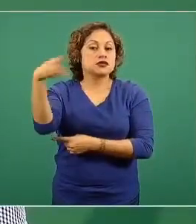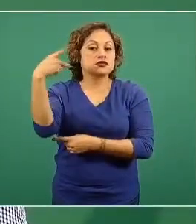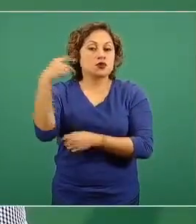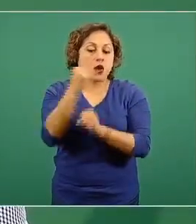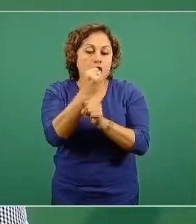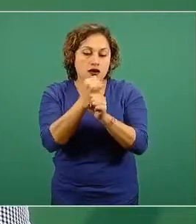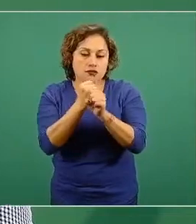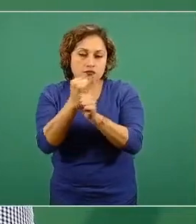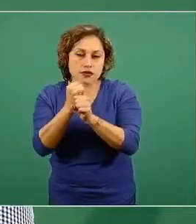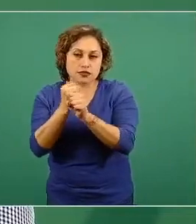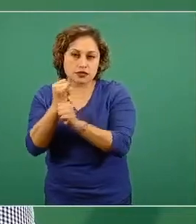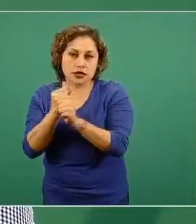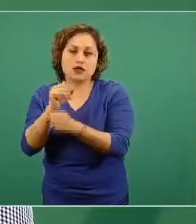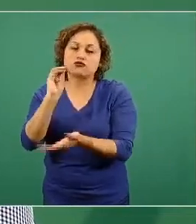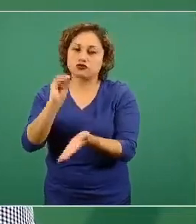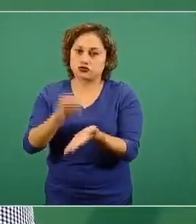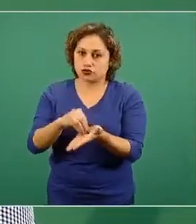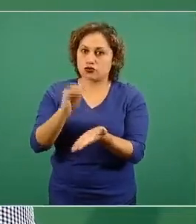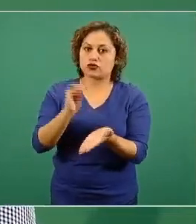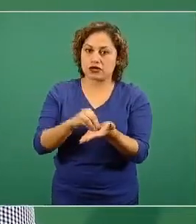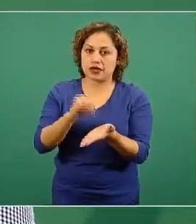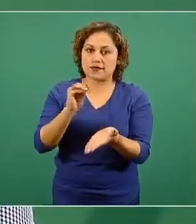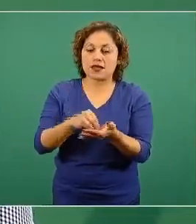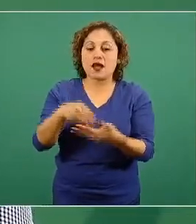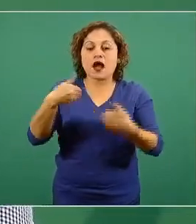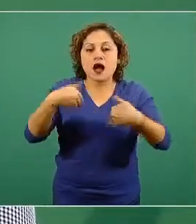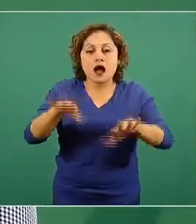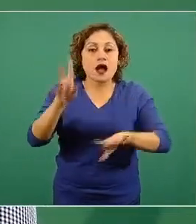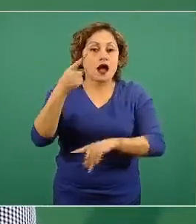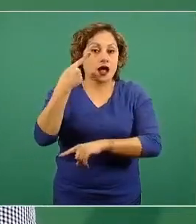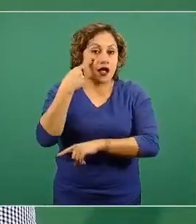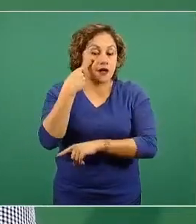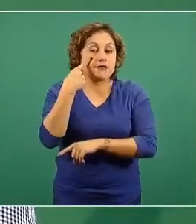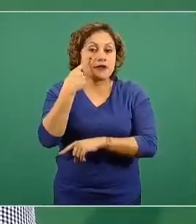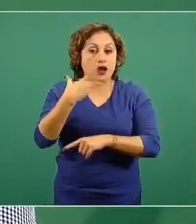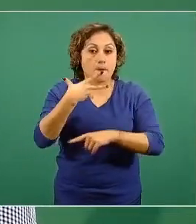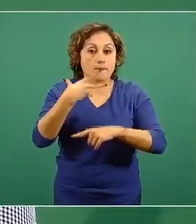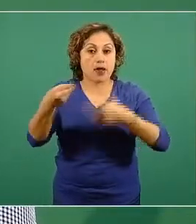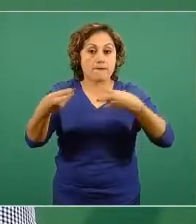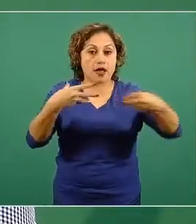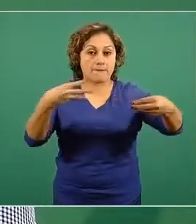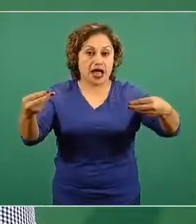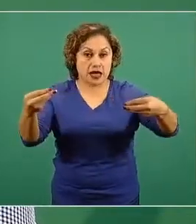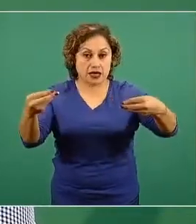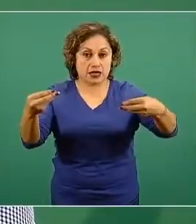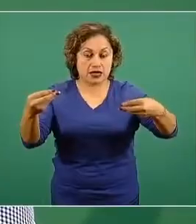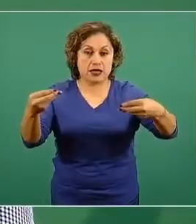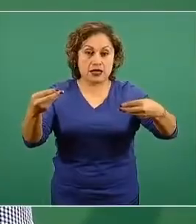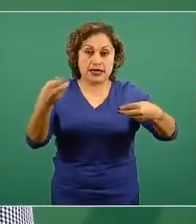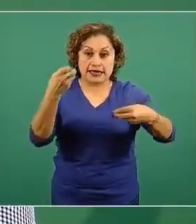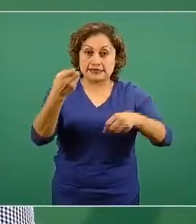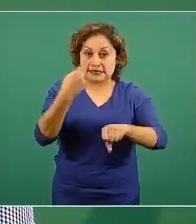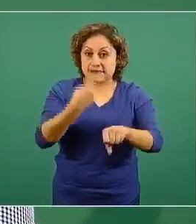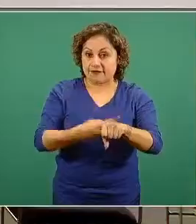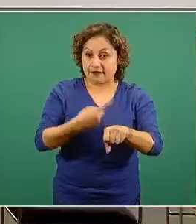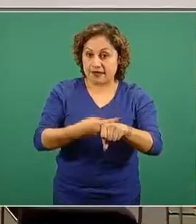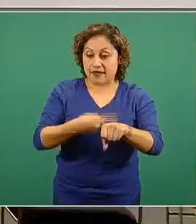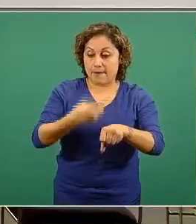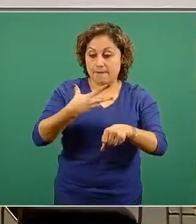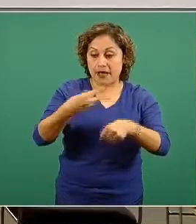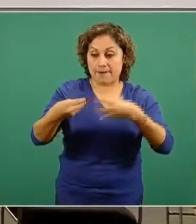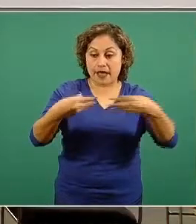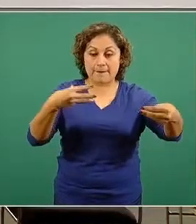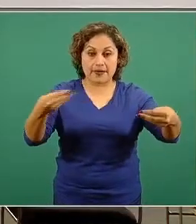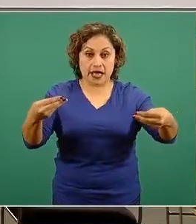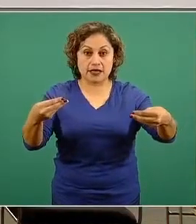a fondo para ver si este incremento que se notaba en la transmisibilidad de la enfermedad o de las personas en